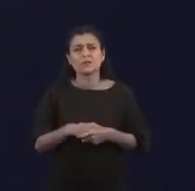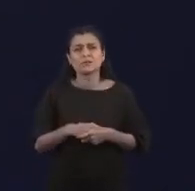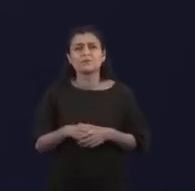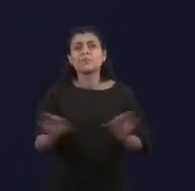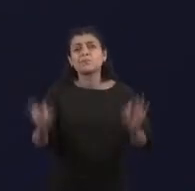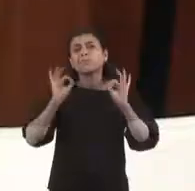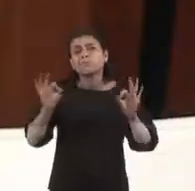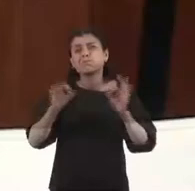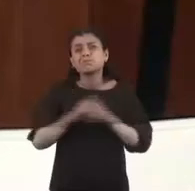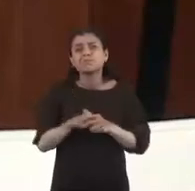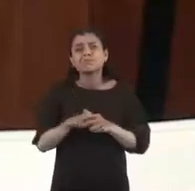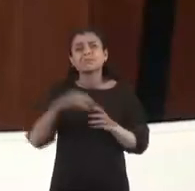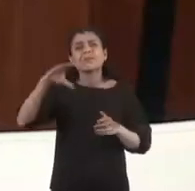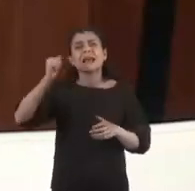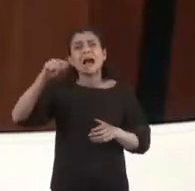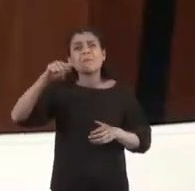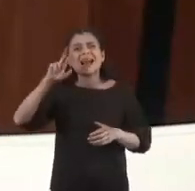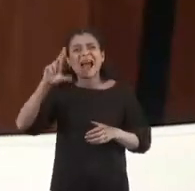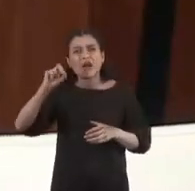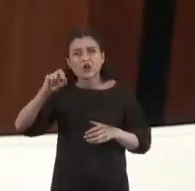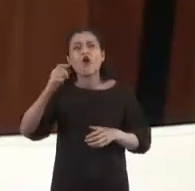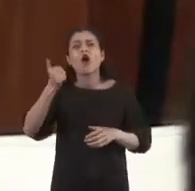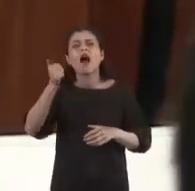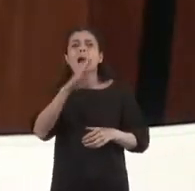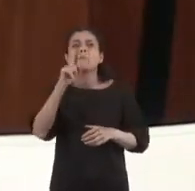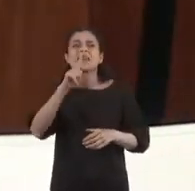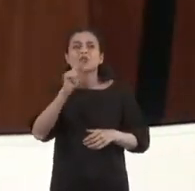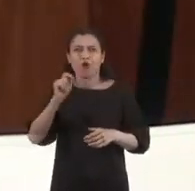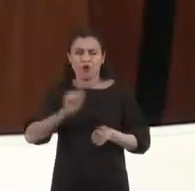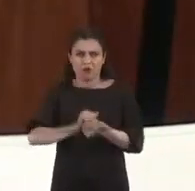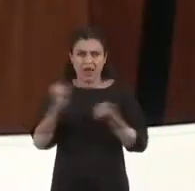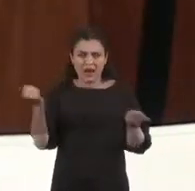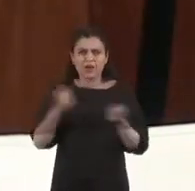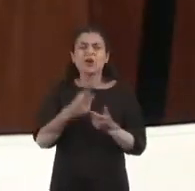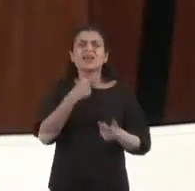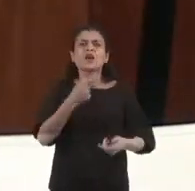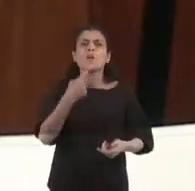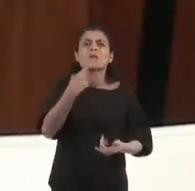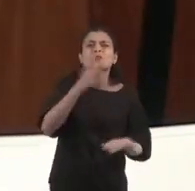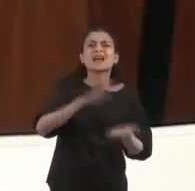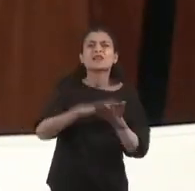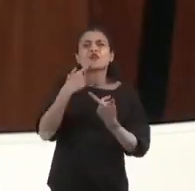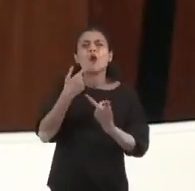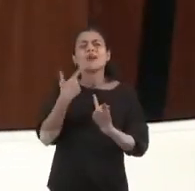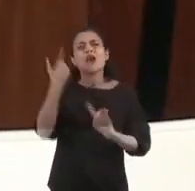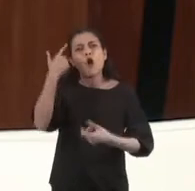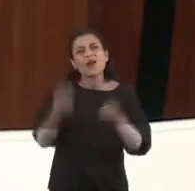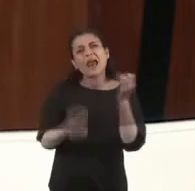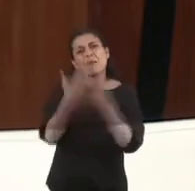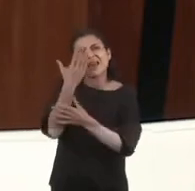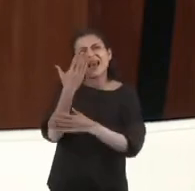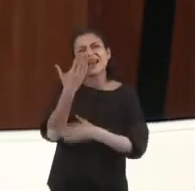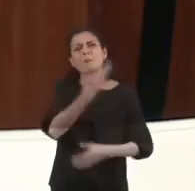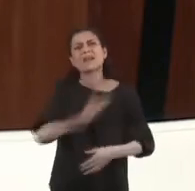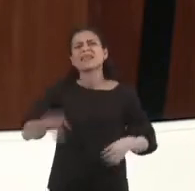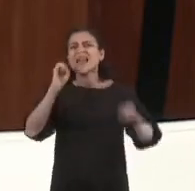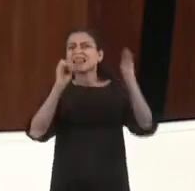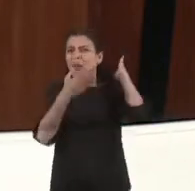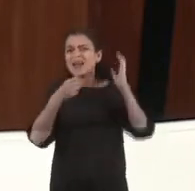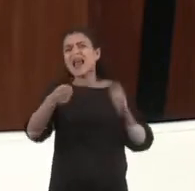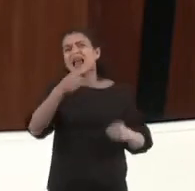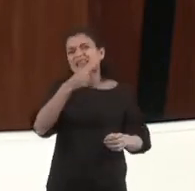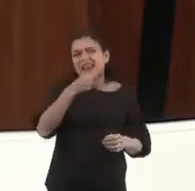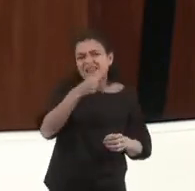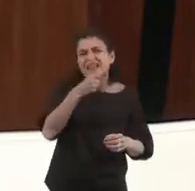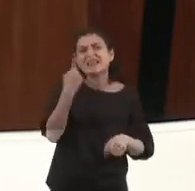¿Cómo andás? ¿Qué tal? Cecilia Camarano para Ámbito. Quería preguntarte sobre declaraciones que hizo el presidente esta mañana en una entrevista. Habló de una segunda